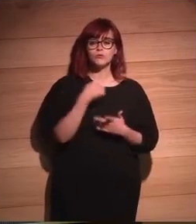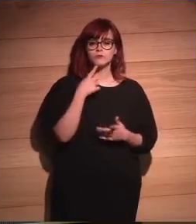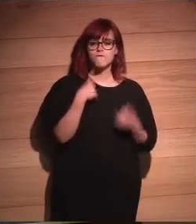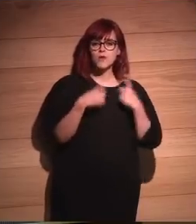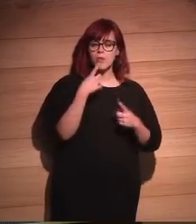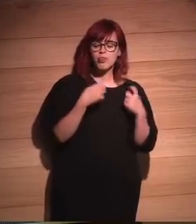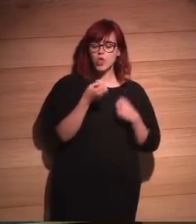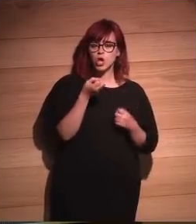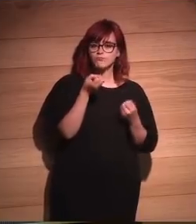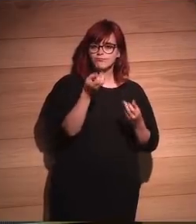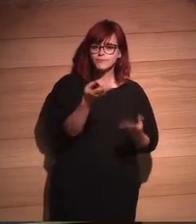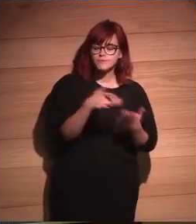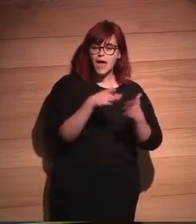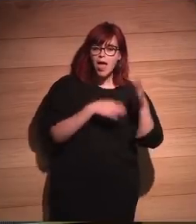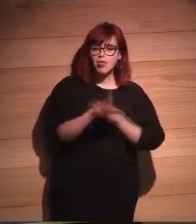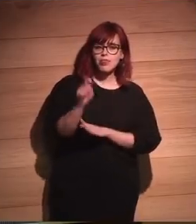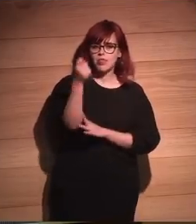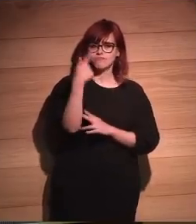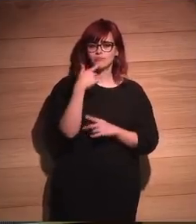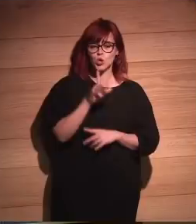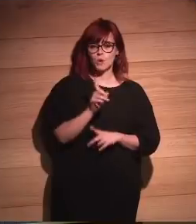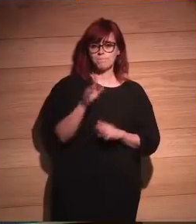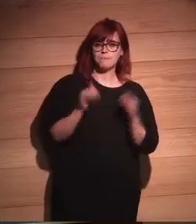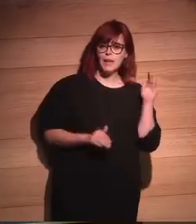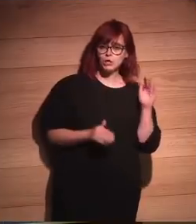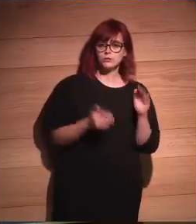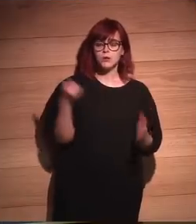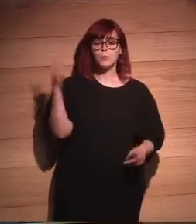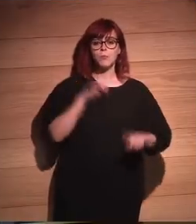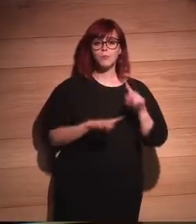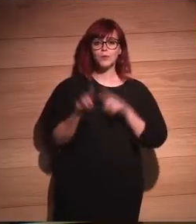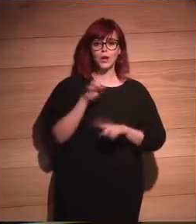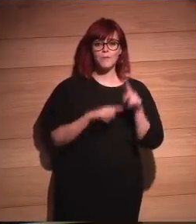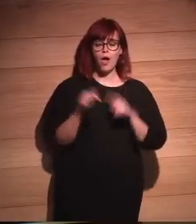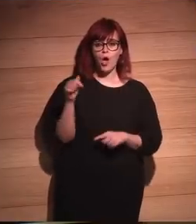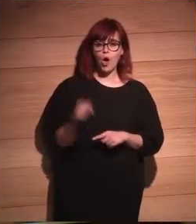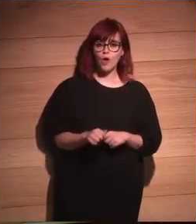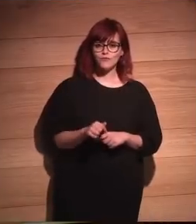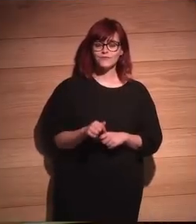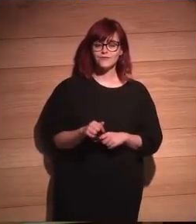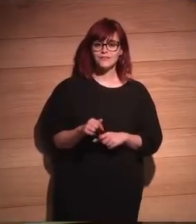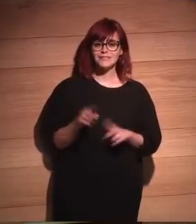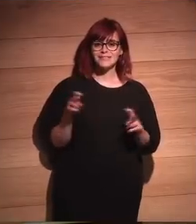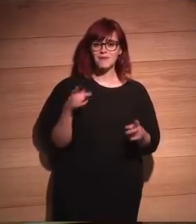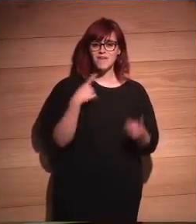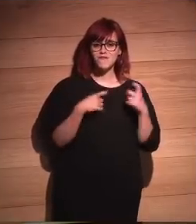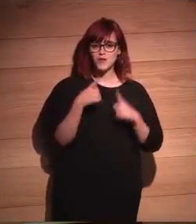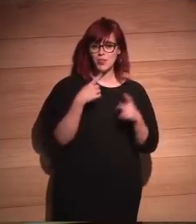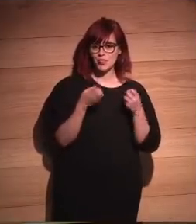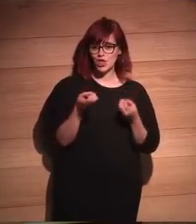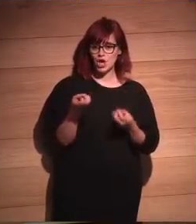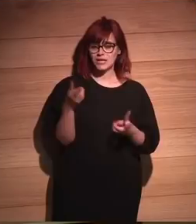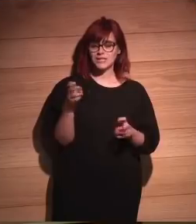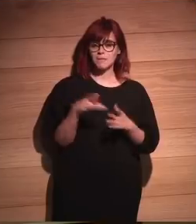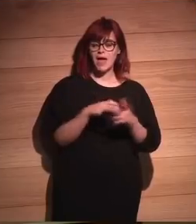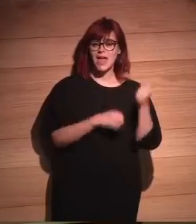la información y no tiene acceso a tanta información. Vamos a ver, el problema con respecto a la información es